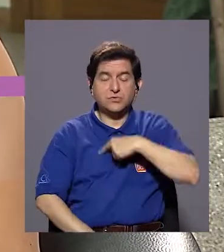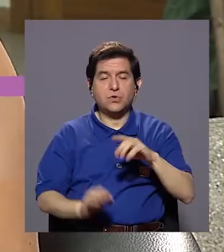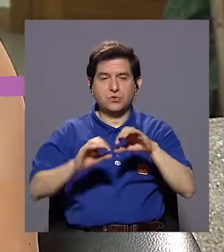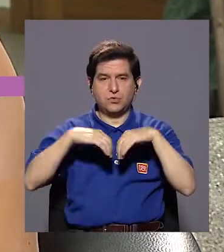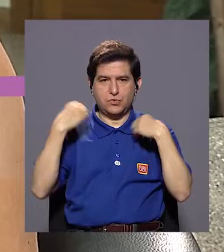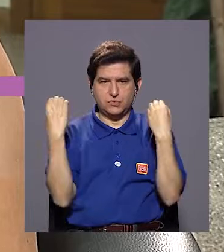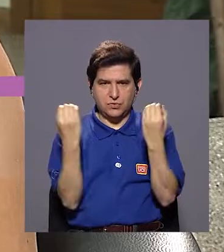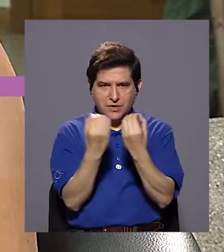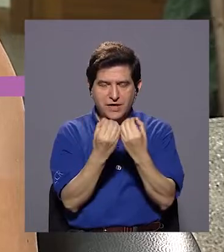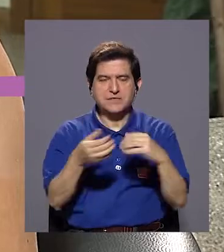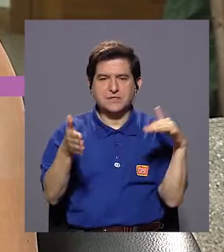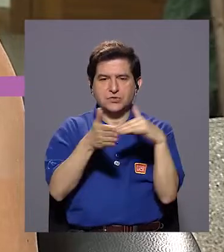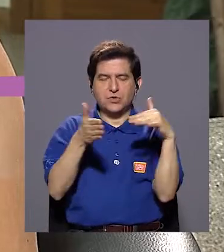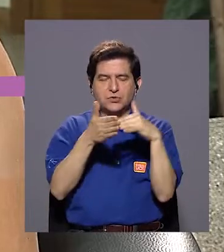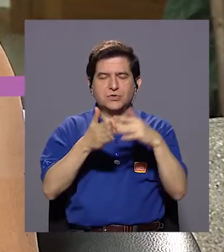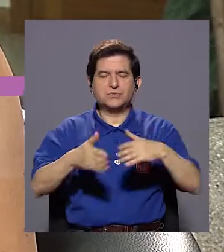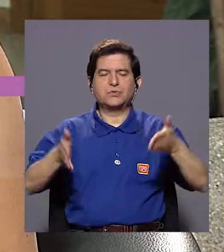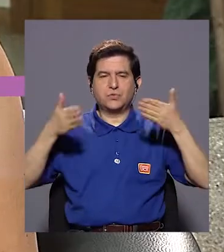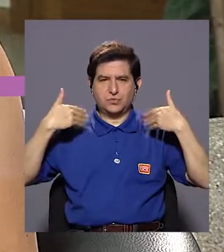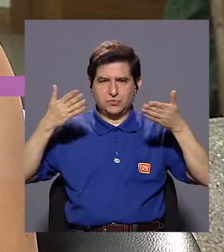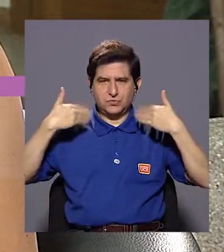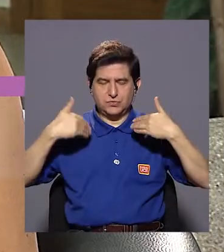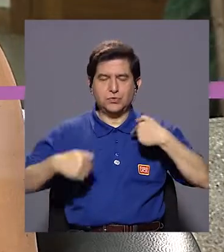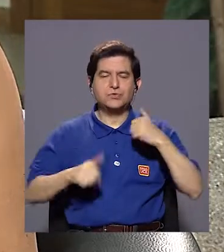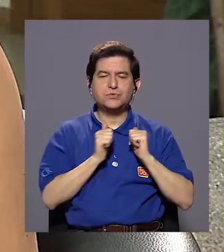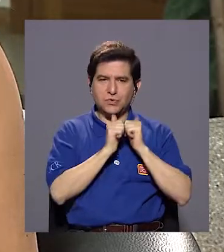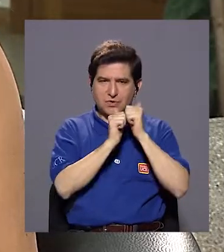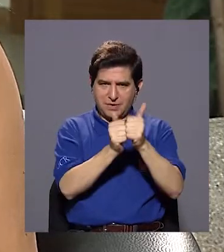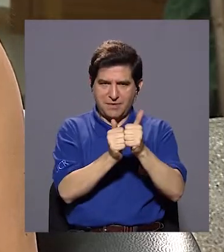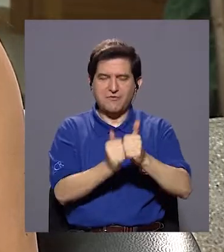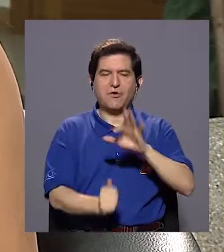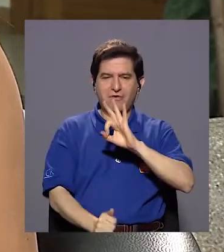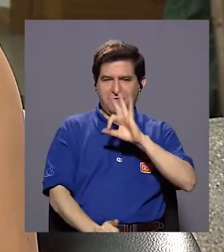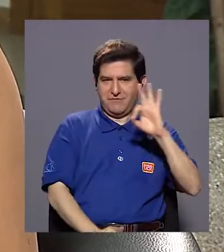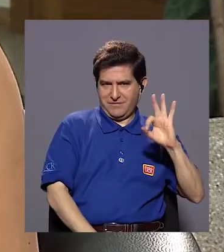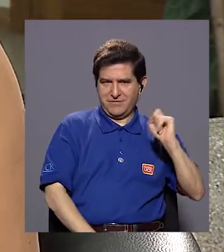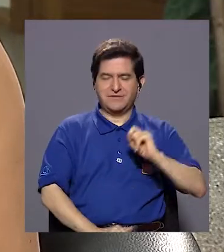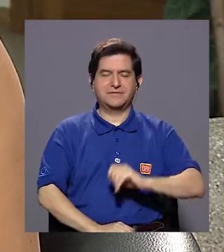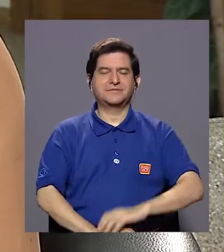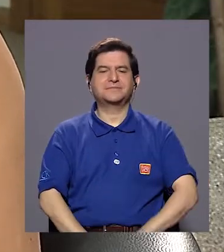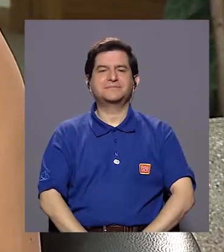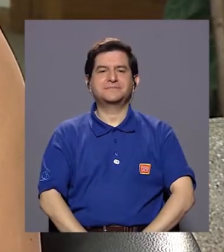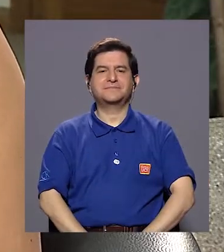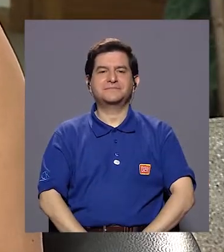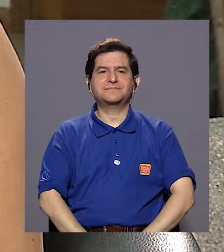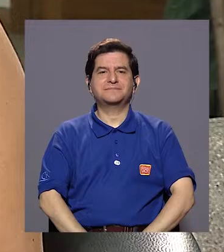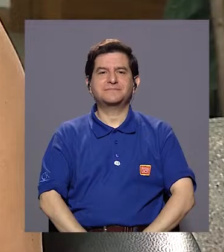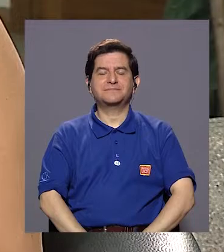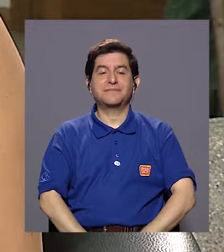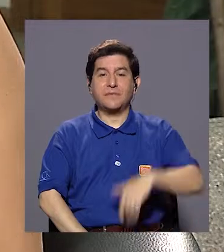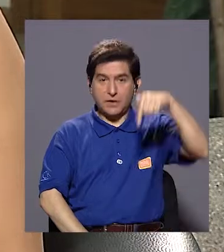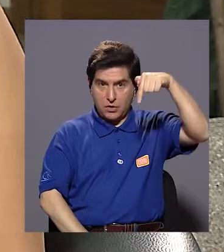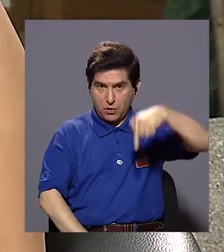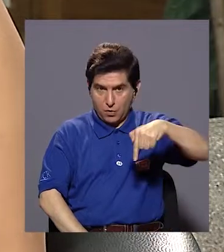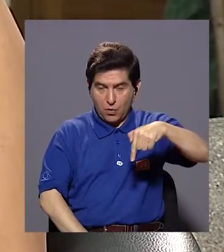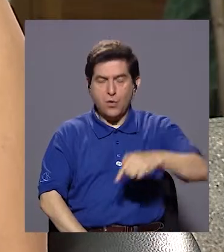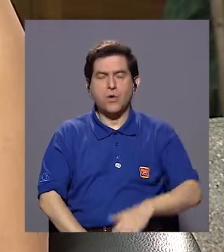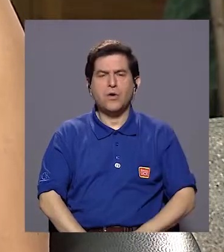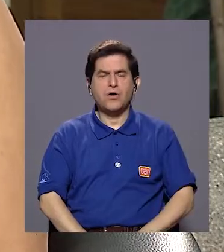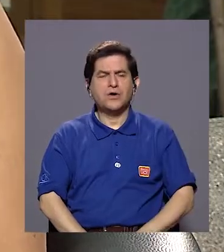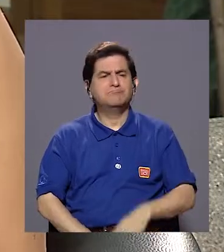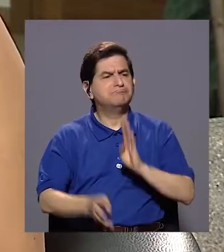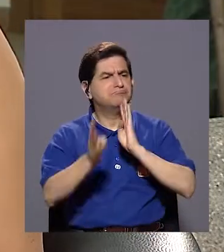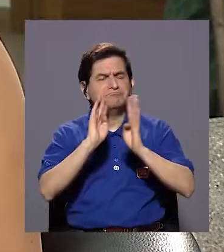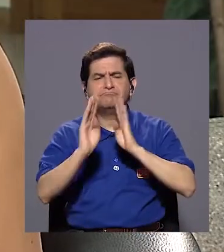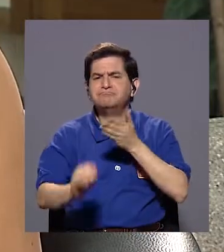en la Organización para Estudios Tropicales y les estaré acompañando su servidora Fabiola Fernández Trejos. Y para hoy